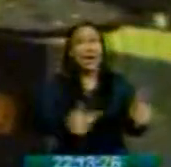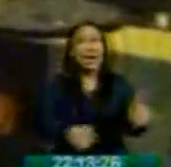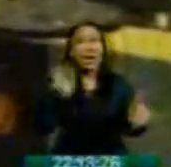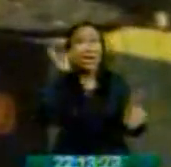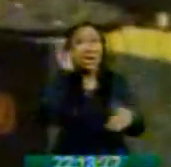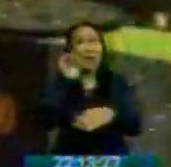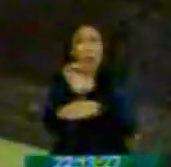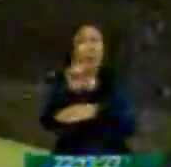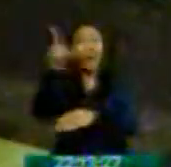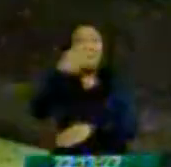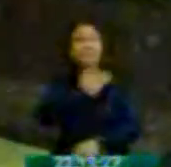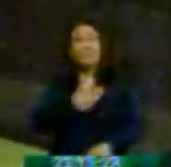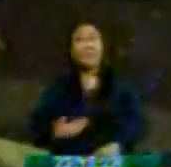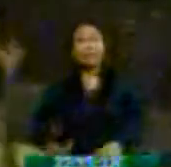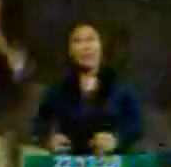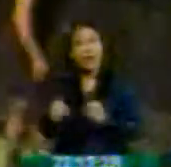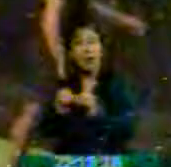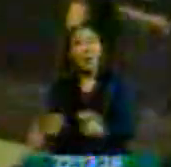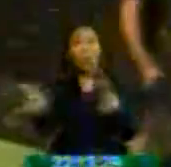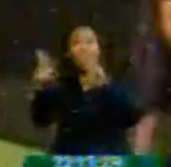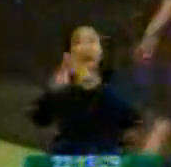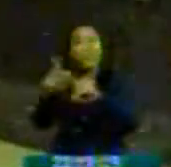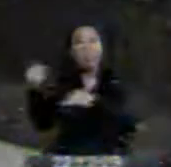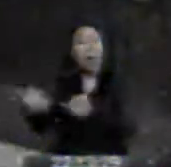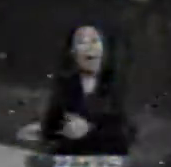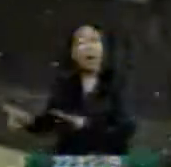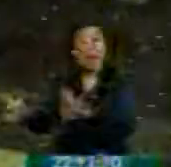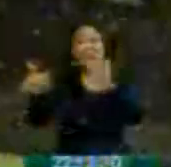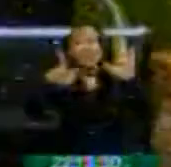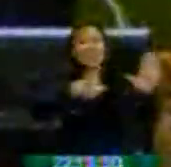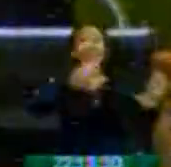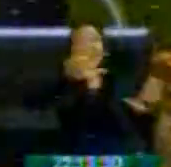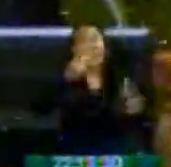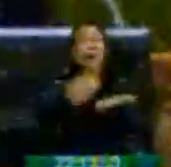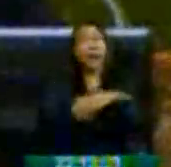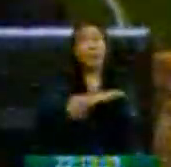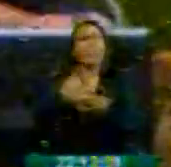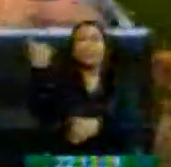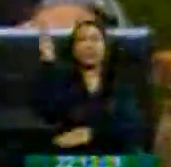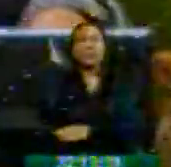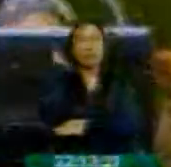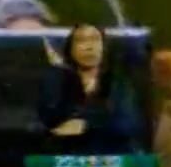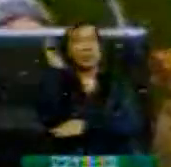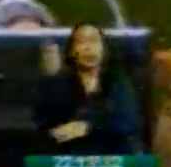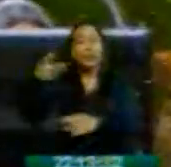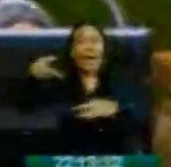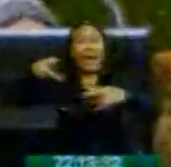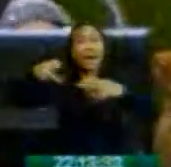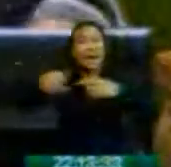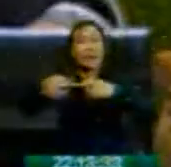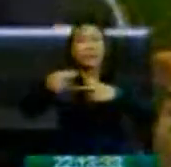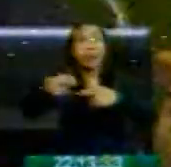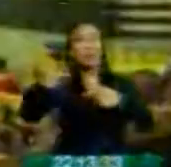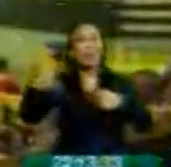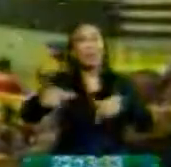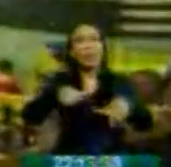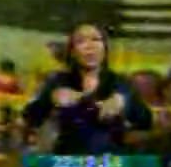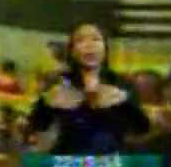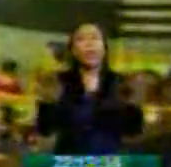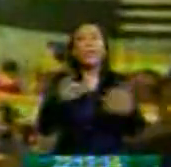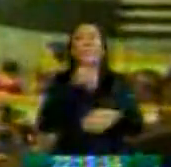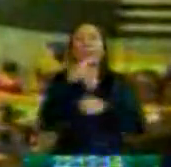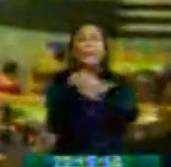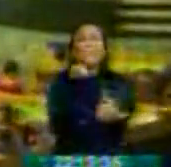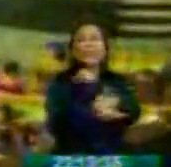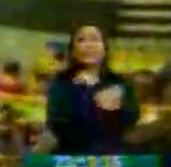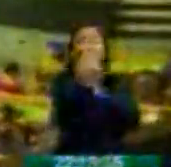Espinosa, presidenta de la Asamblea 73 General de la ONU, fue quien presidió e inauguró este evento, donde los